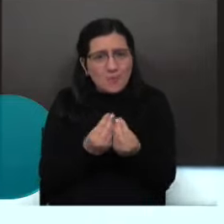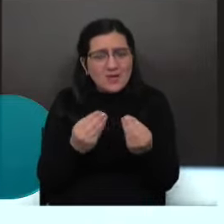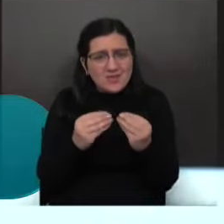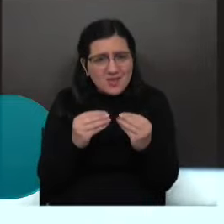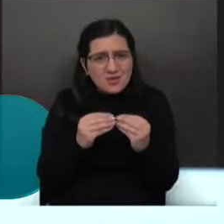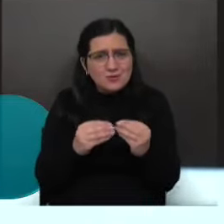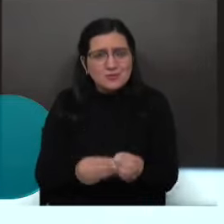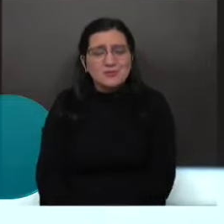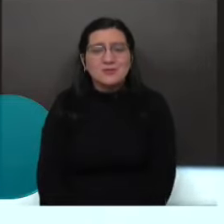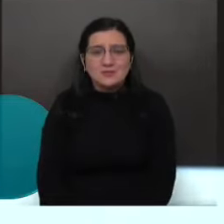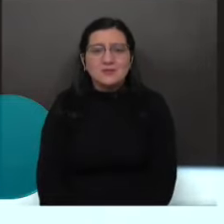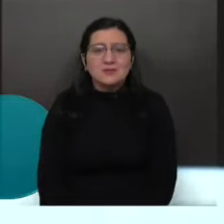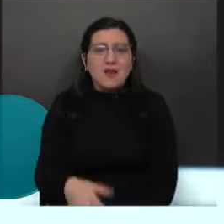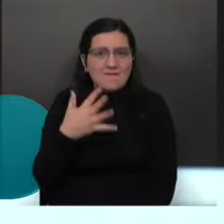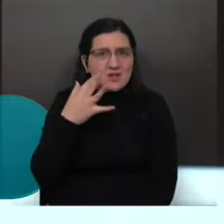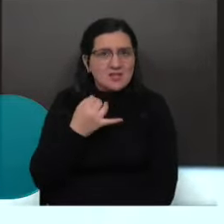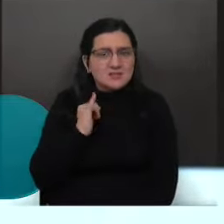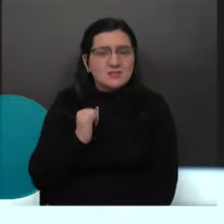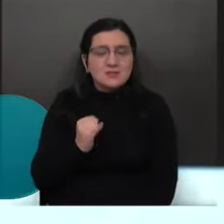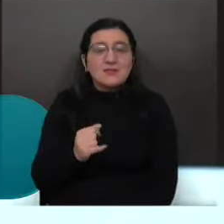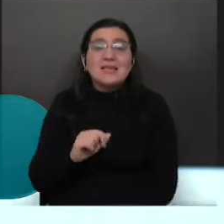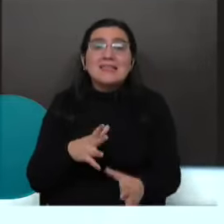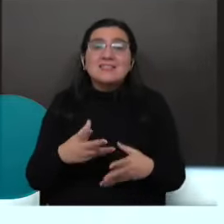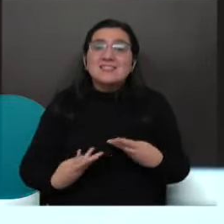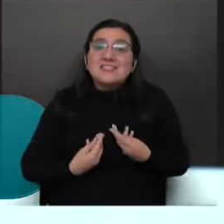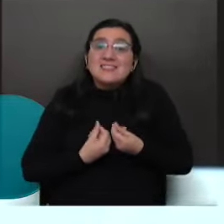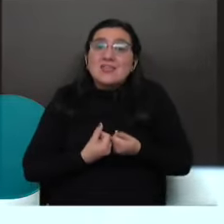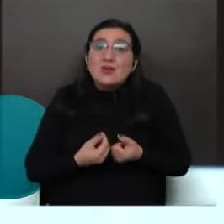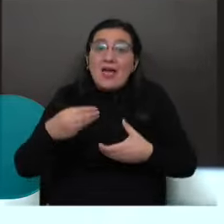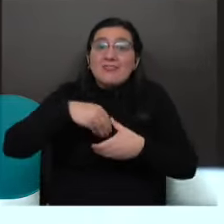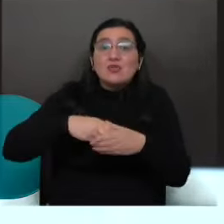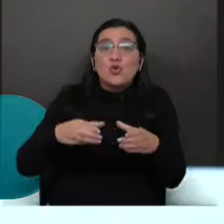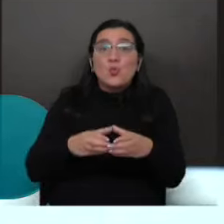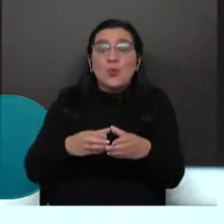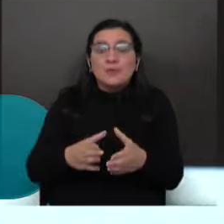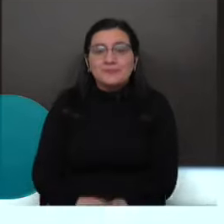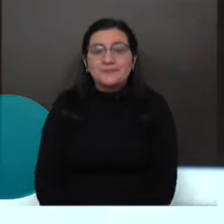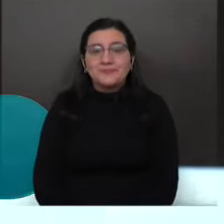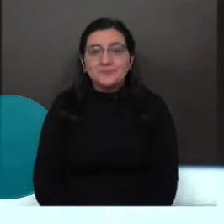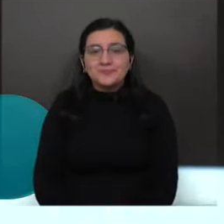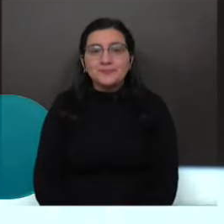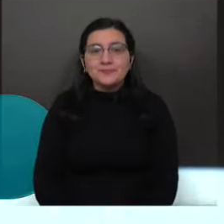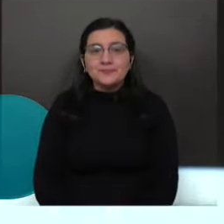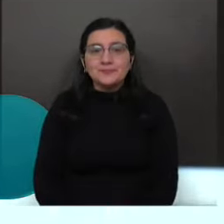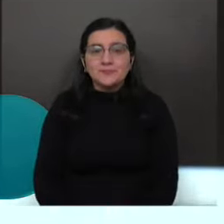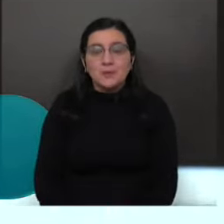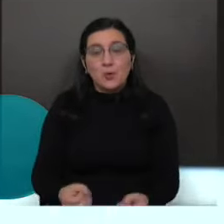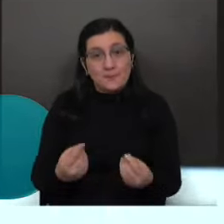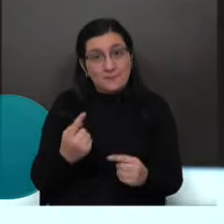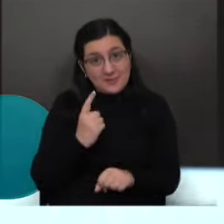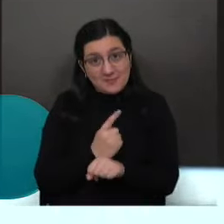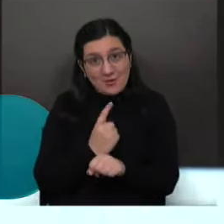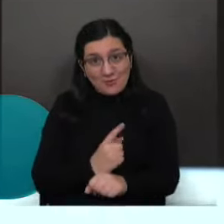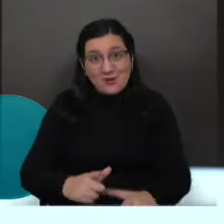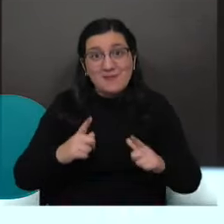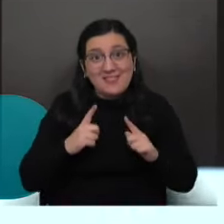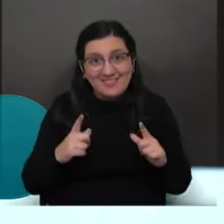cuadrao un cuadrao cómo lo vivieron en la interna la verdad que con mucha primero con mucha